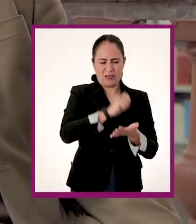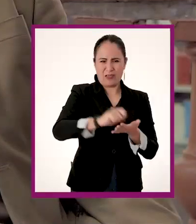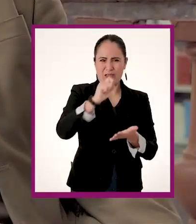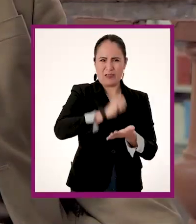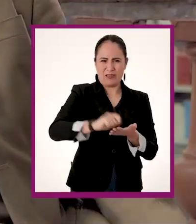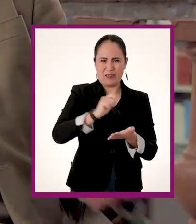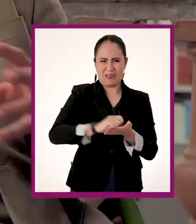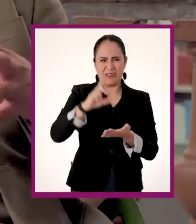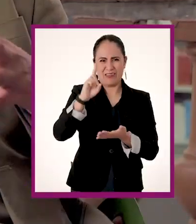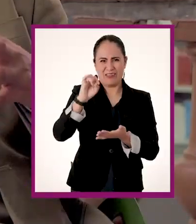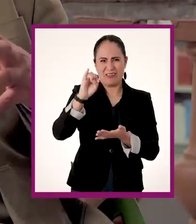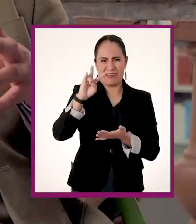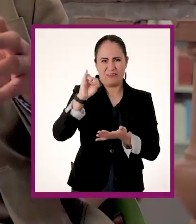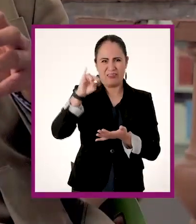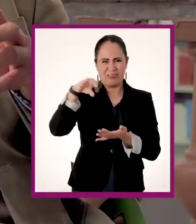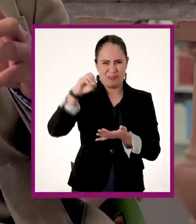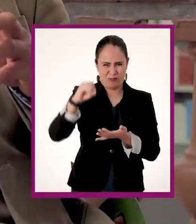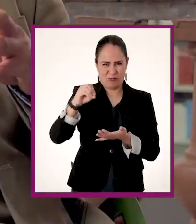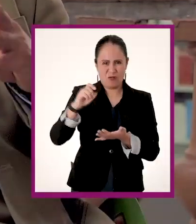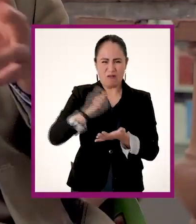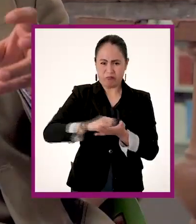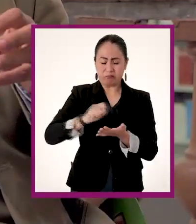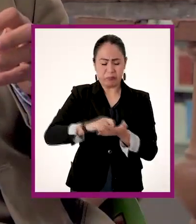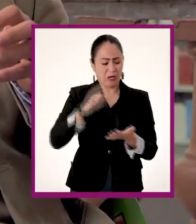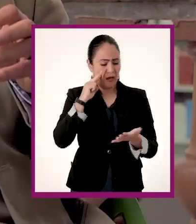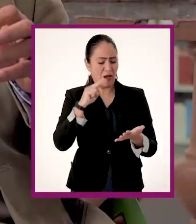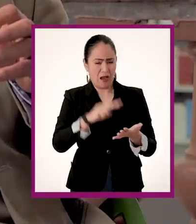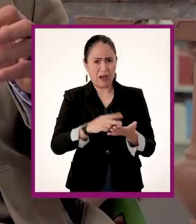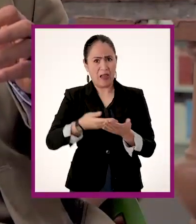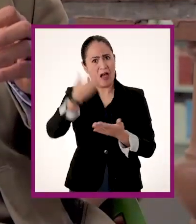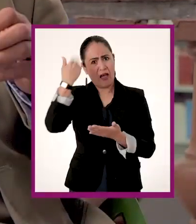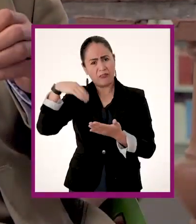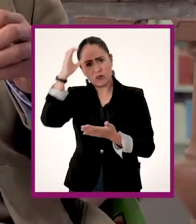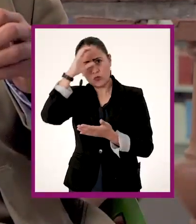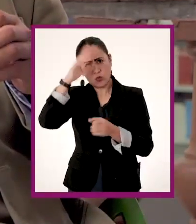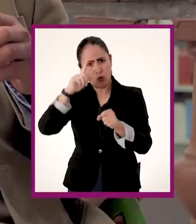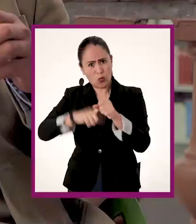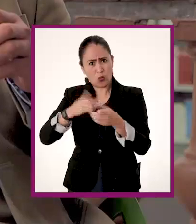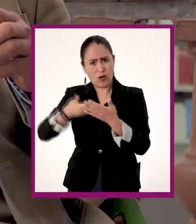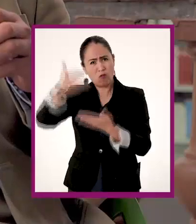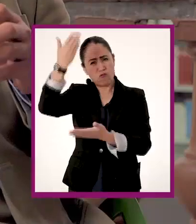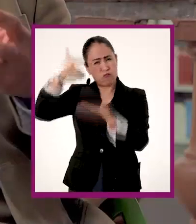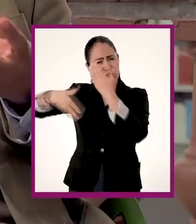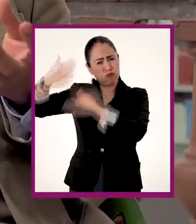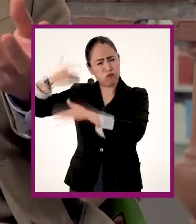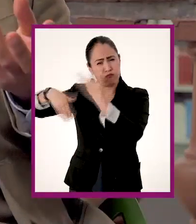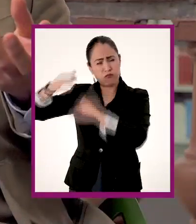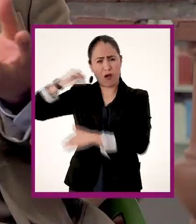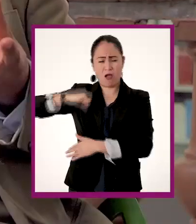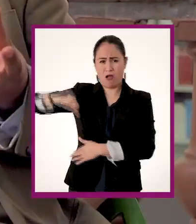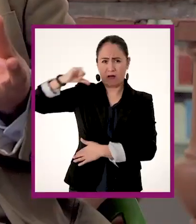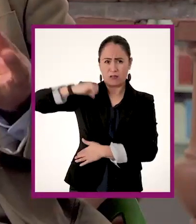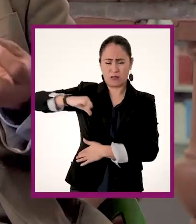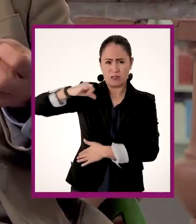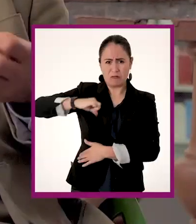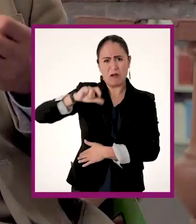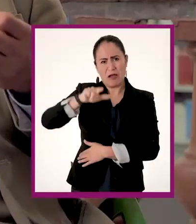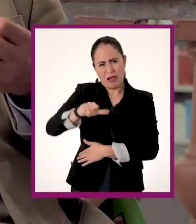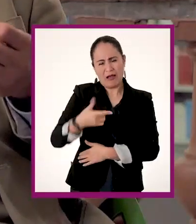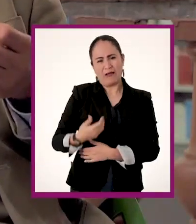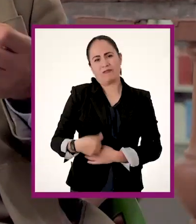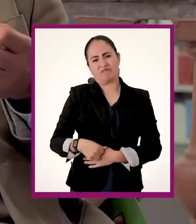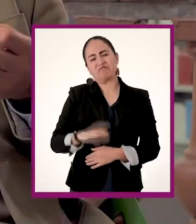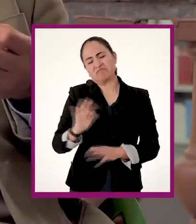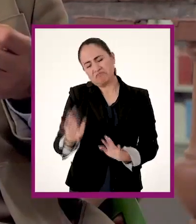Narciso rescata elementos muy interesantes mesoamericanos. E incluso los personajes, porque es una